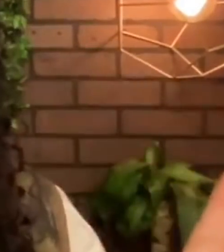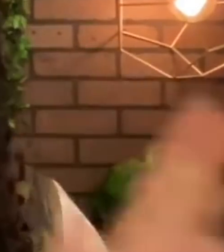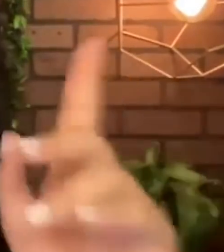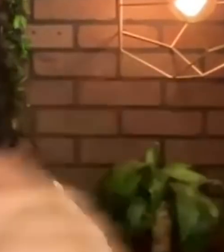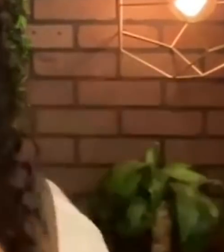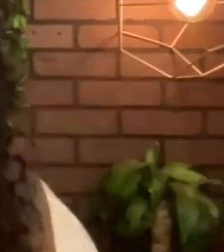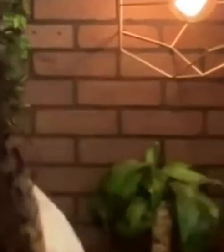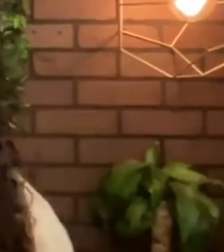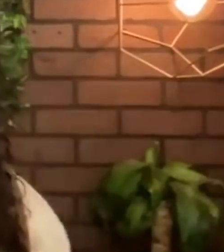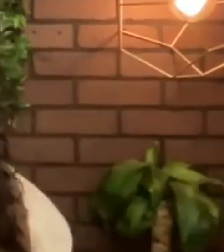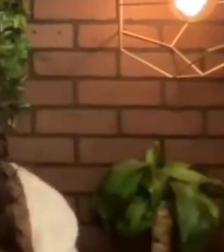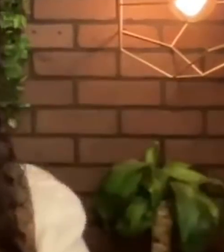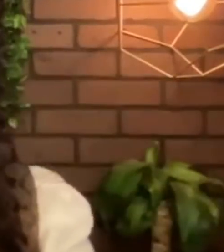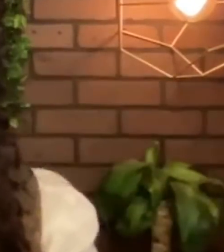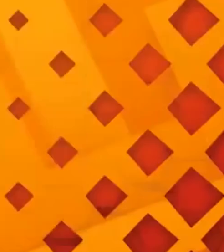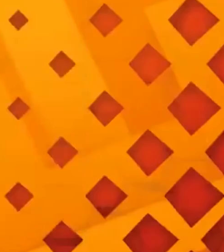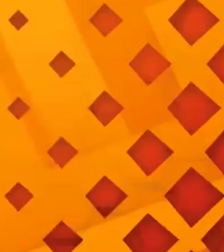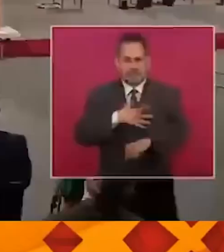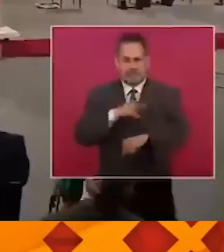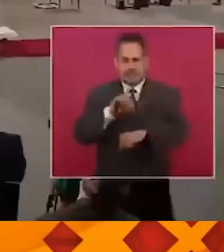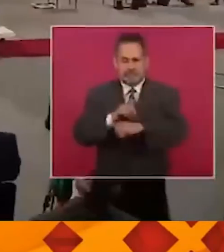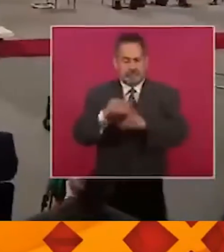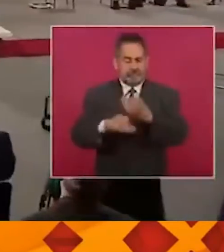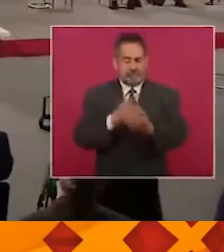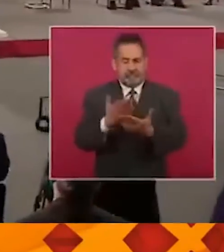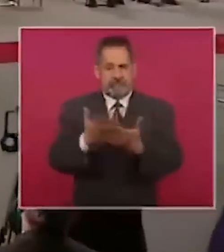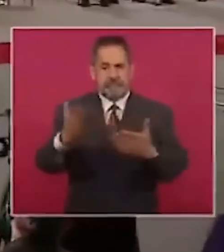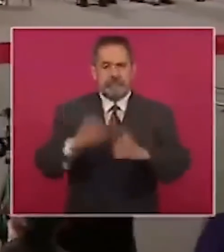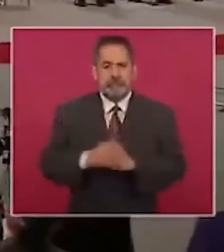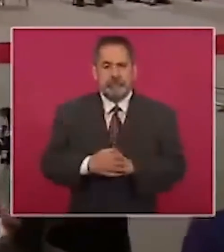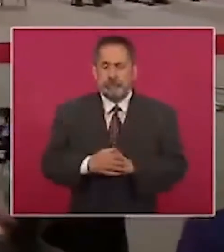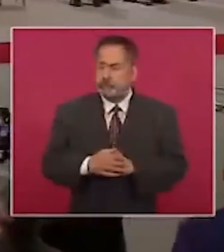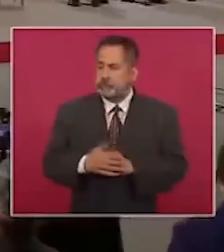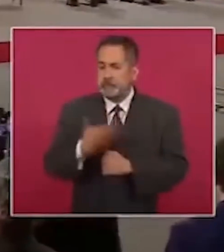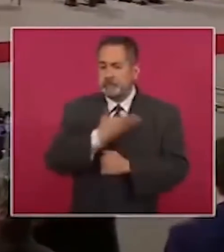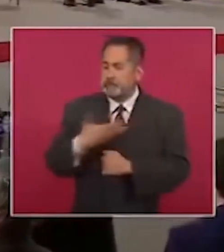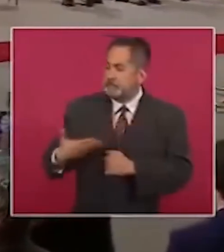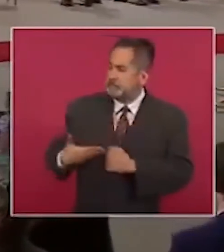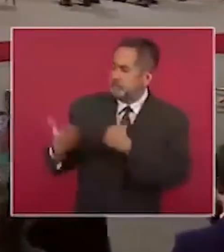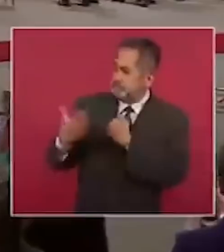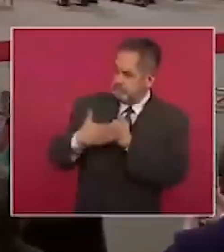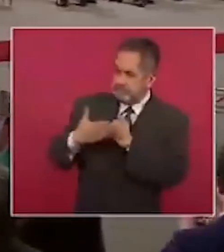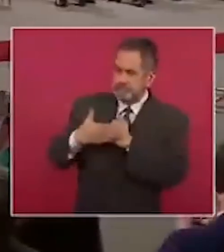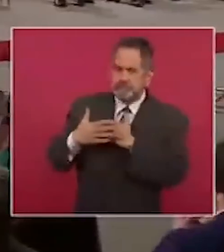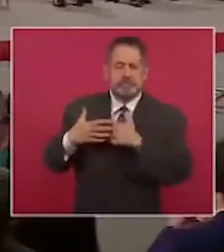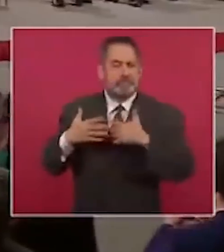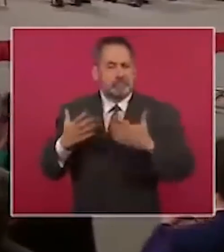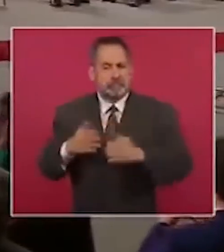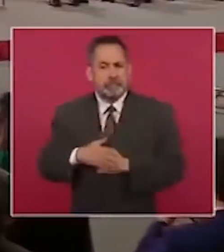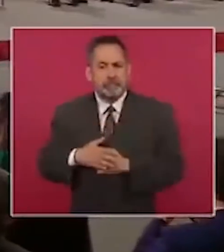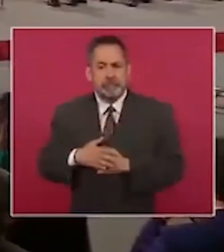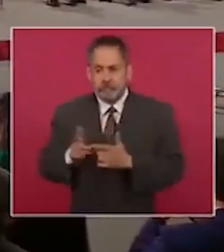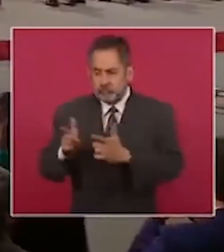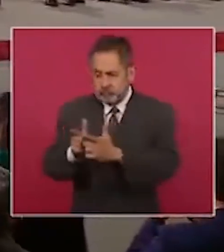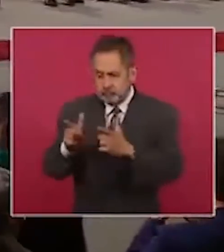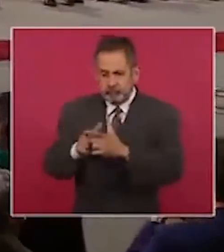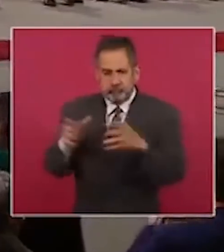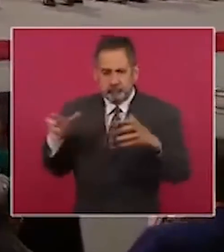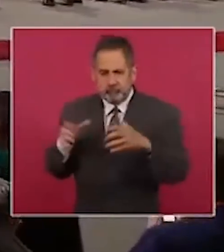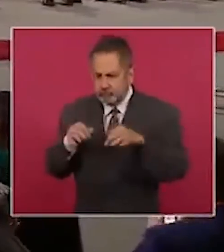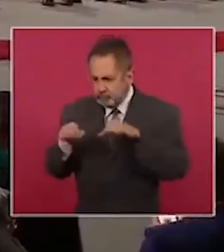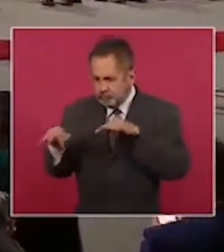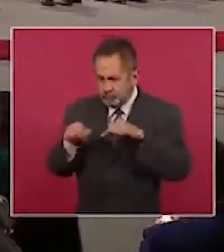lo que estamos hablando. Vamos a ver esto. Atendiendo sus indicaciones, señor presidente, un grupo de trabajo encabezado por